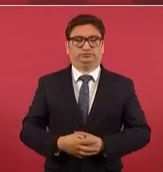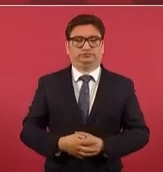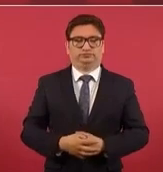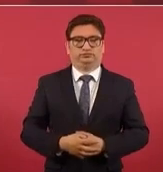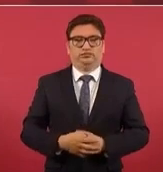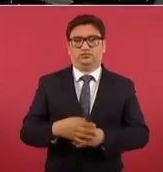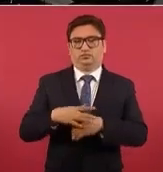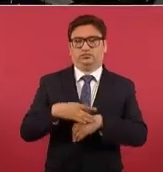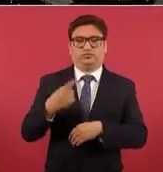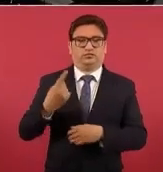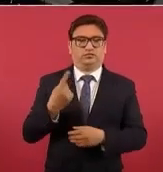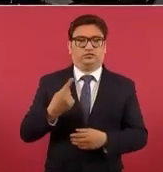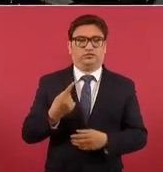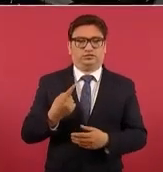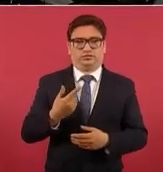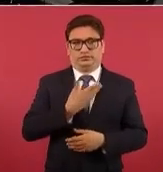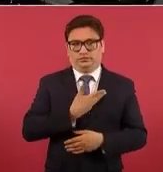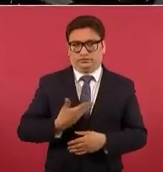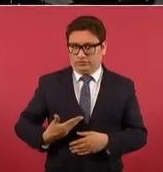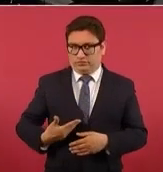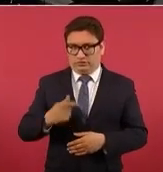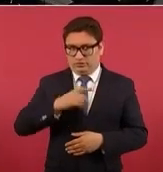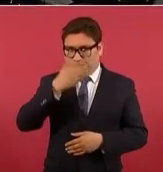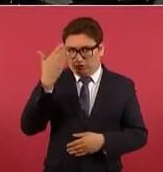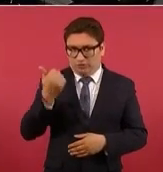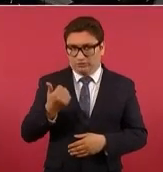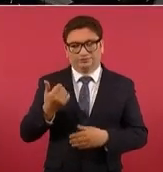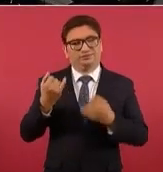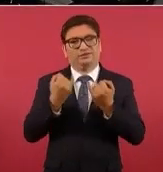porque ni modo que el presidente no sabía.